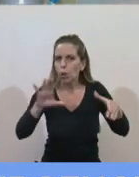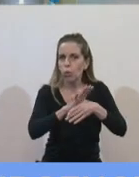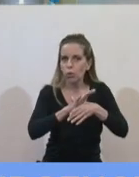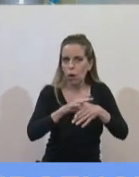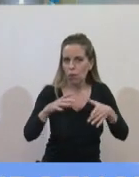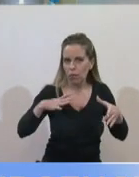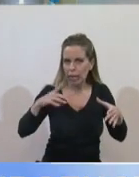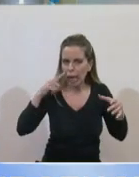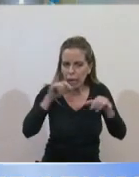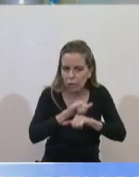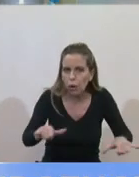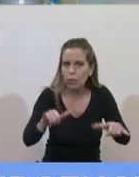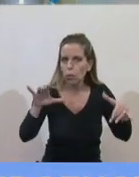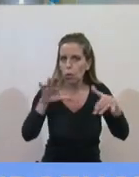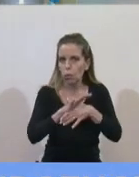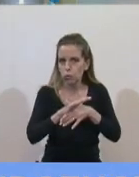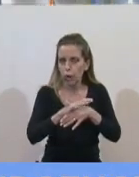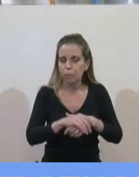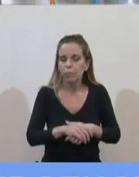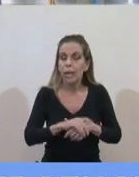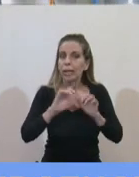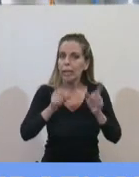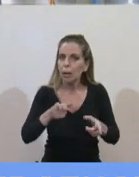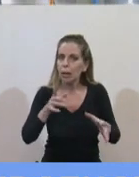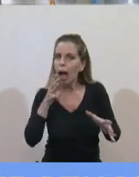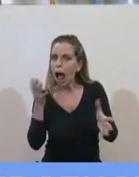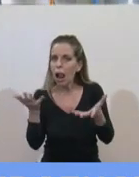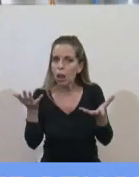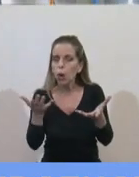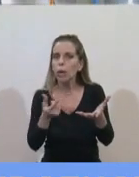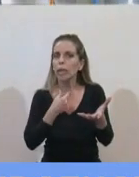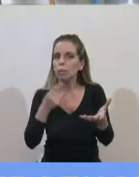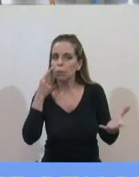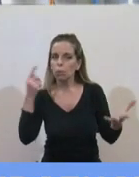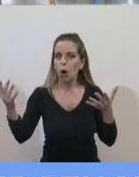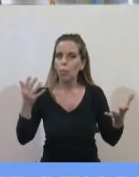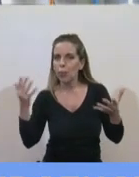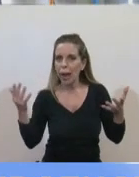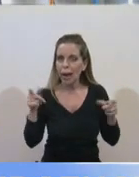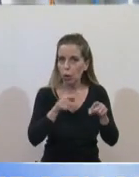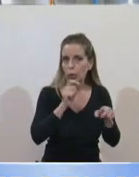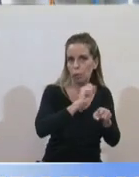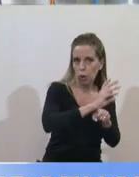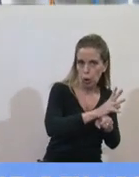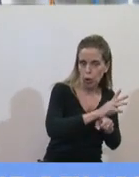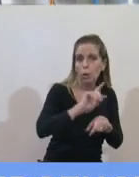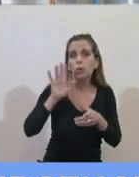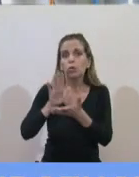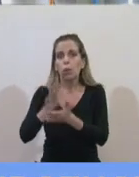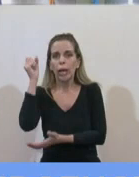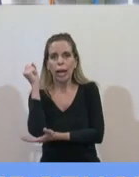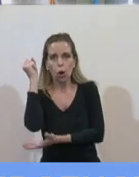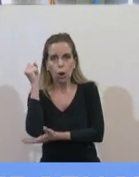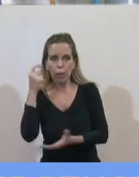y también de la letalidad y algo similar si se me permite la analogía ocurre en materia del impacto